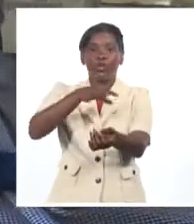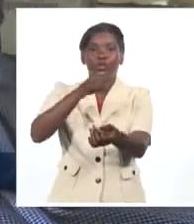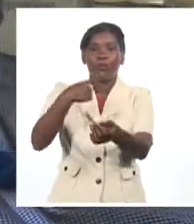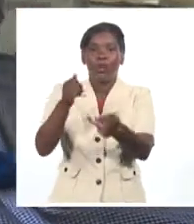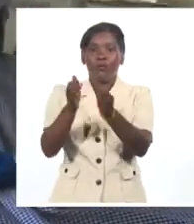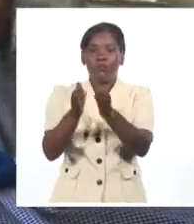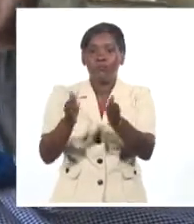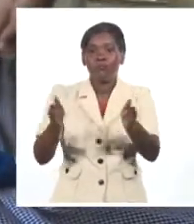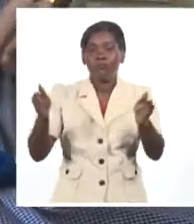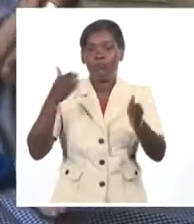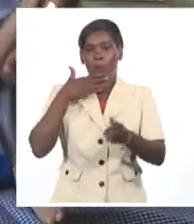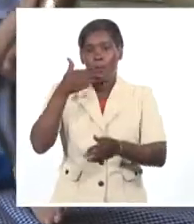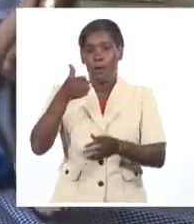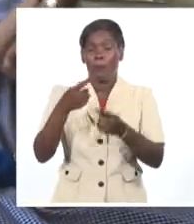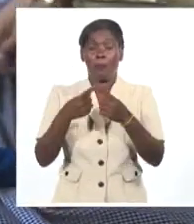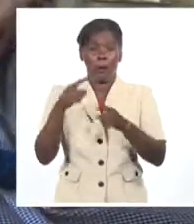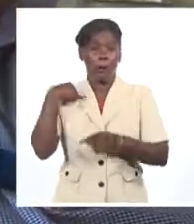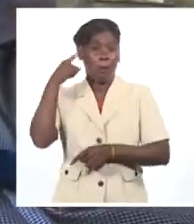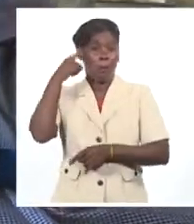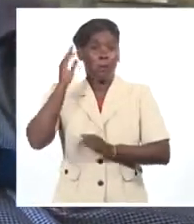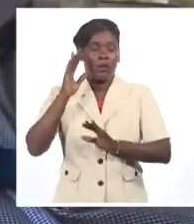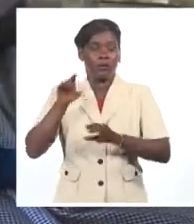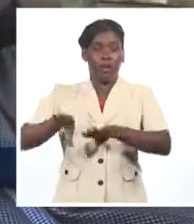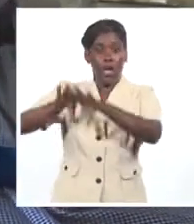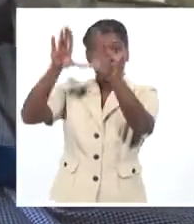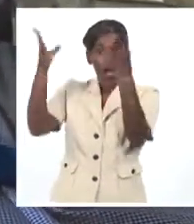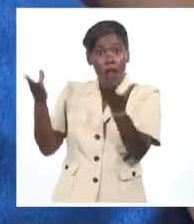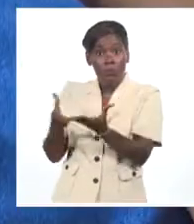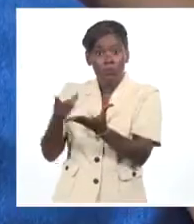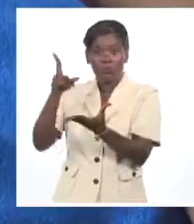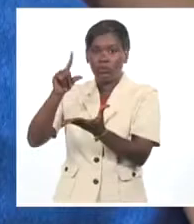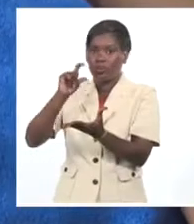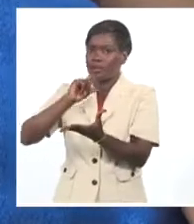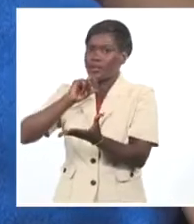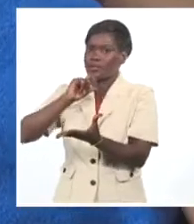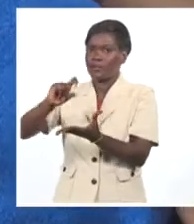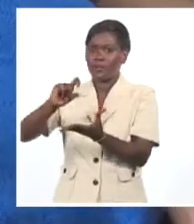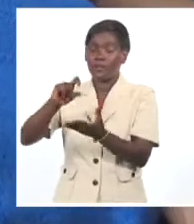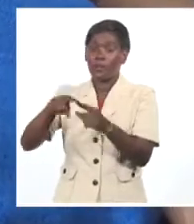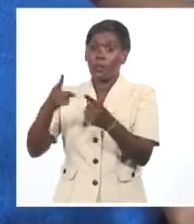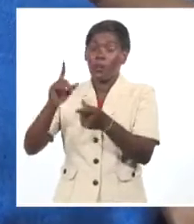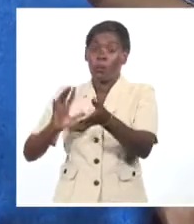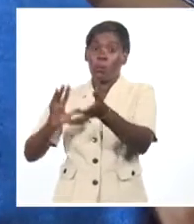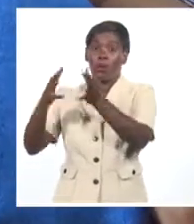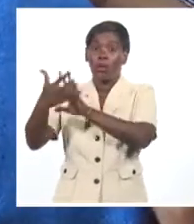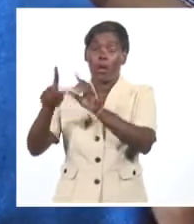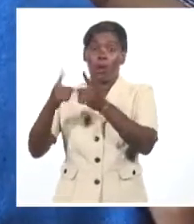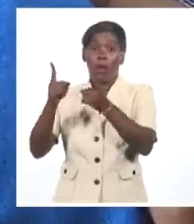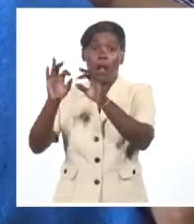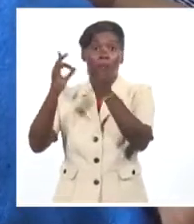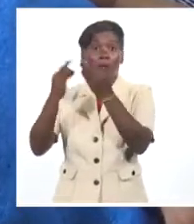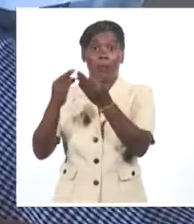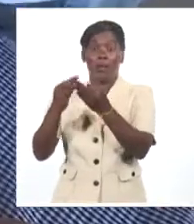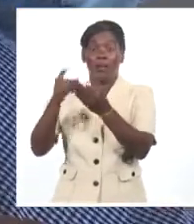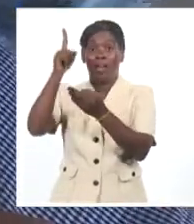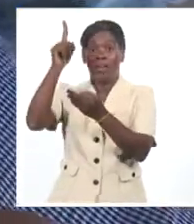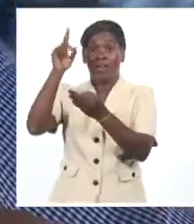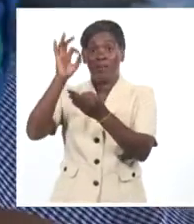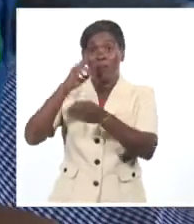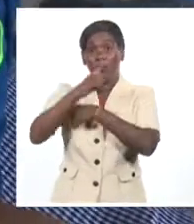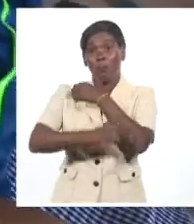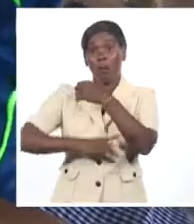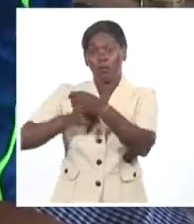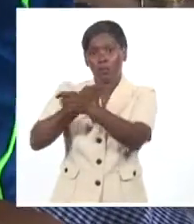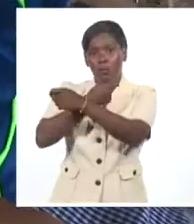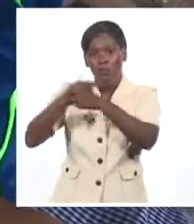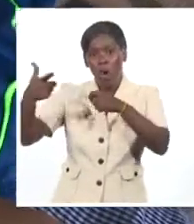del mundo el pronóstico de vida de Leandro hubiera sido muy limitado o quizás su familia no hubiera podido costear todos los tratamientos que